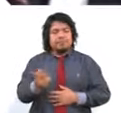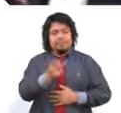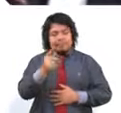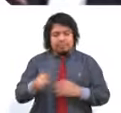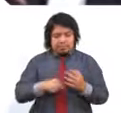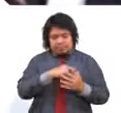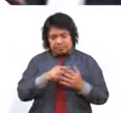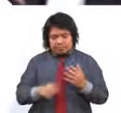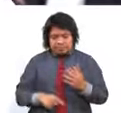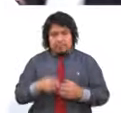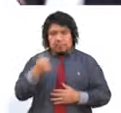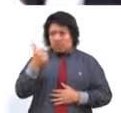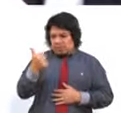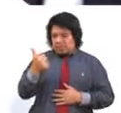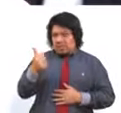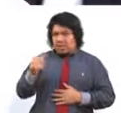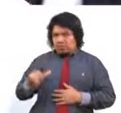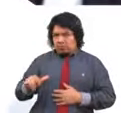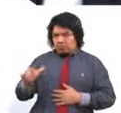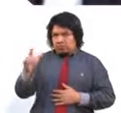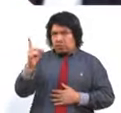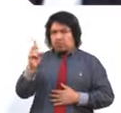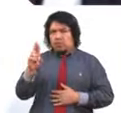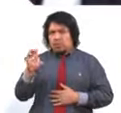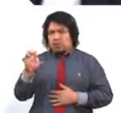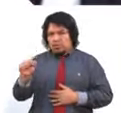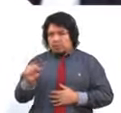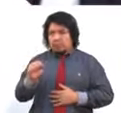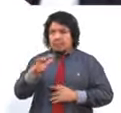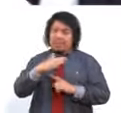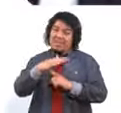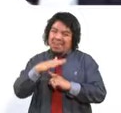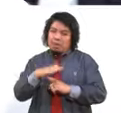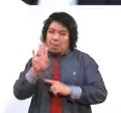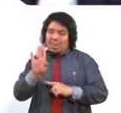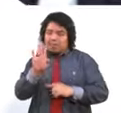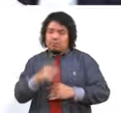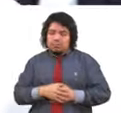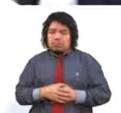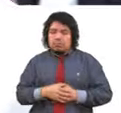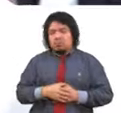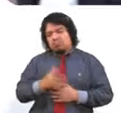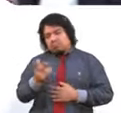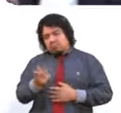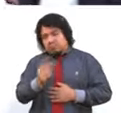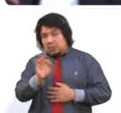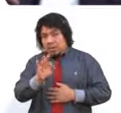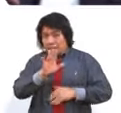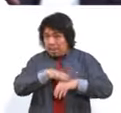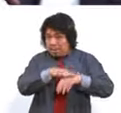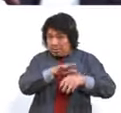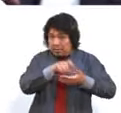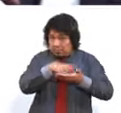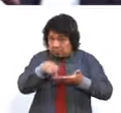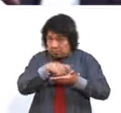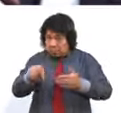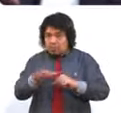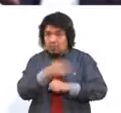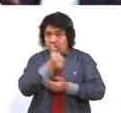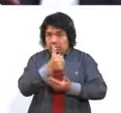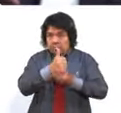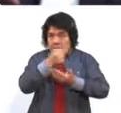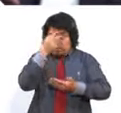seis primeros drones, o como dice la jefa de gobierno, helicópteros no tripulados. ¿Se planea adquirir más? Porque sin duda la ciudad es muy